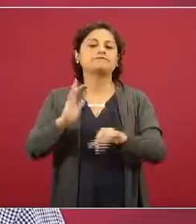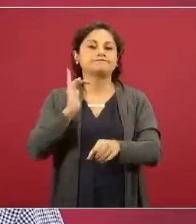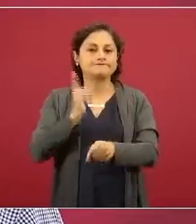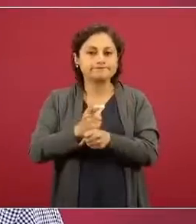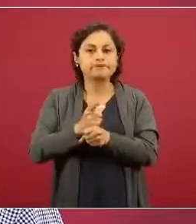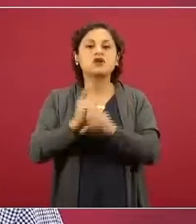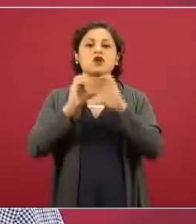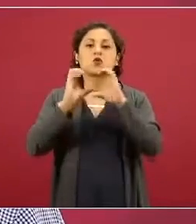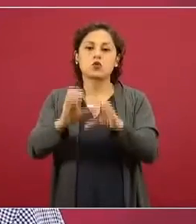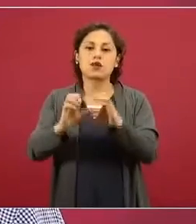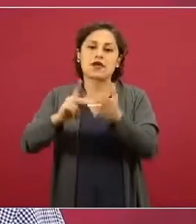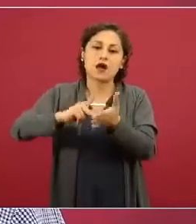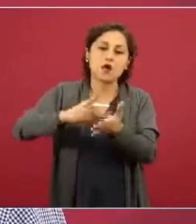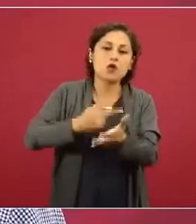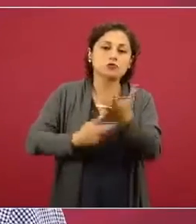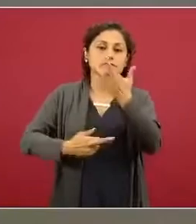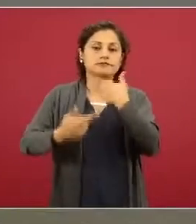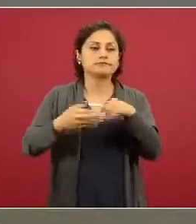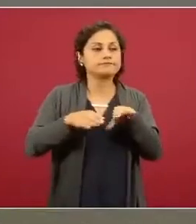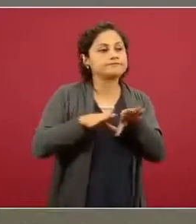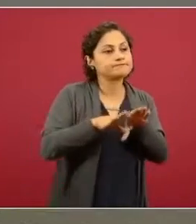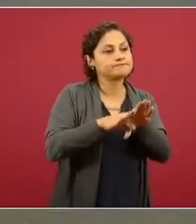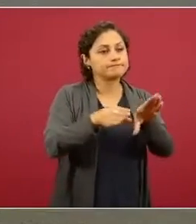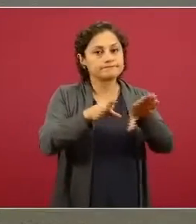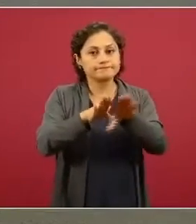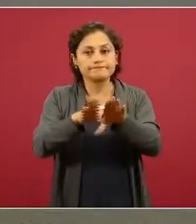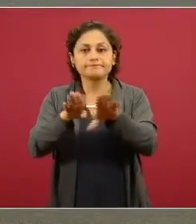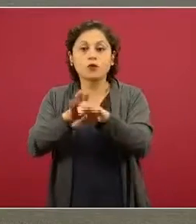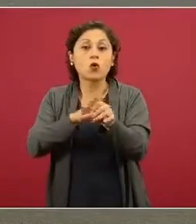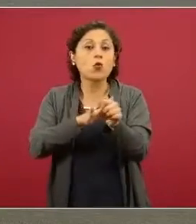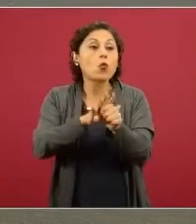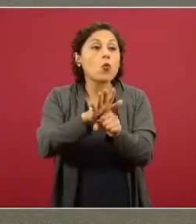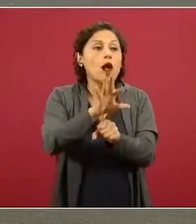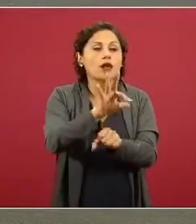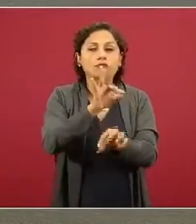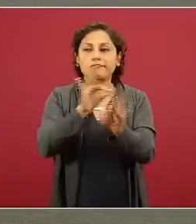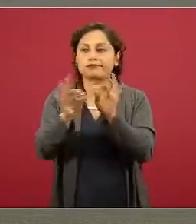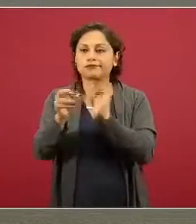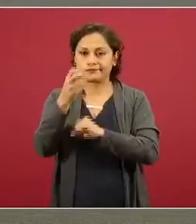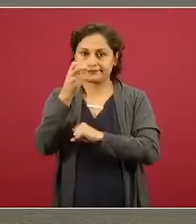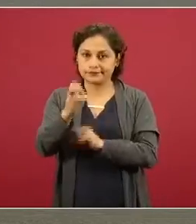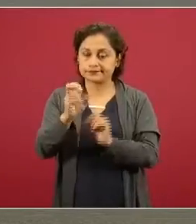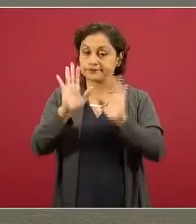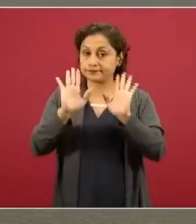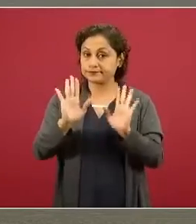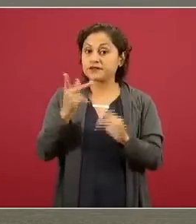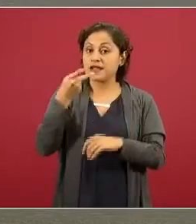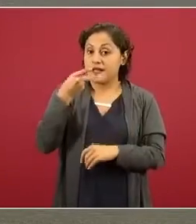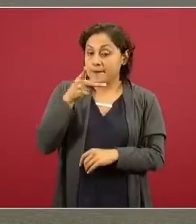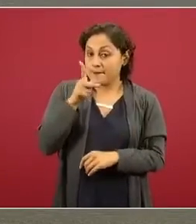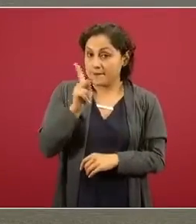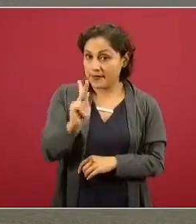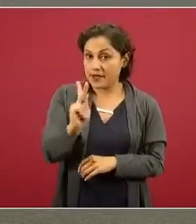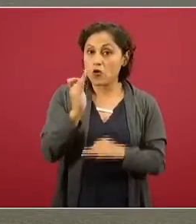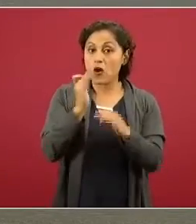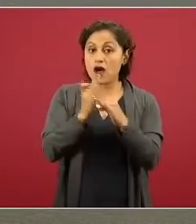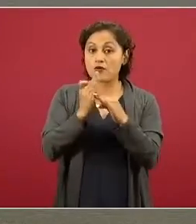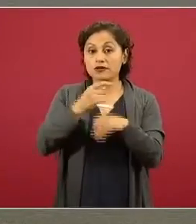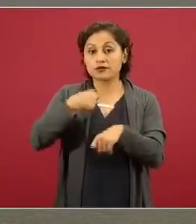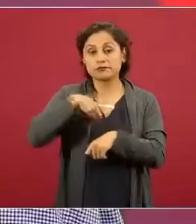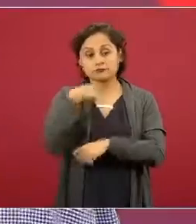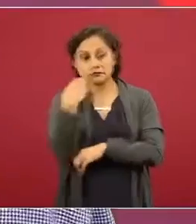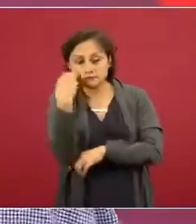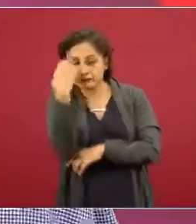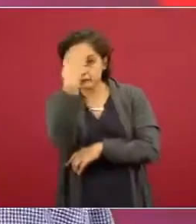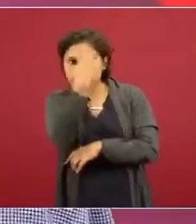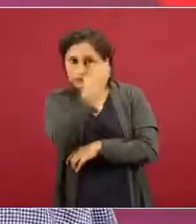público, tal vez ir viendo, porque todavía tenemos una oportunidad muy buena de que este ascenso no se convierte en un